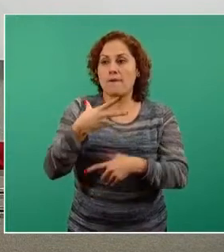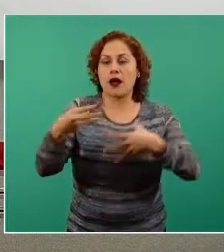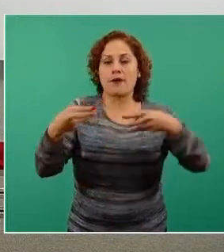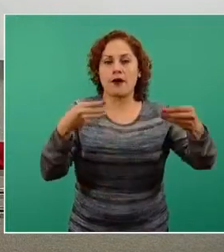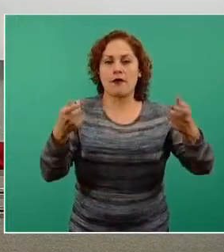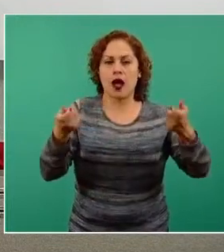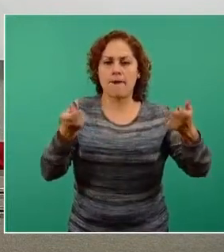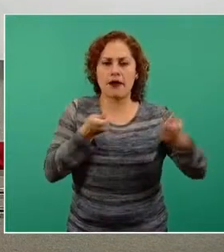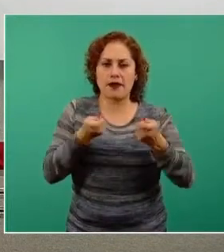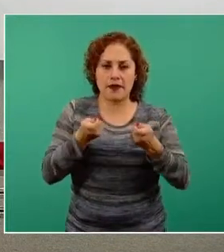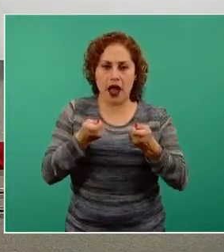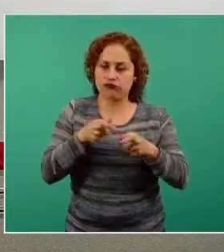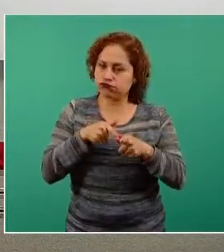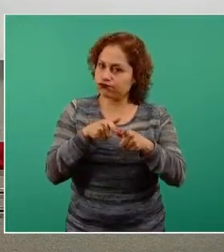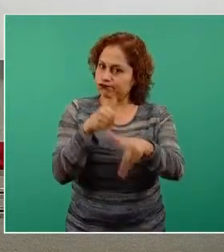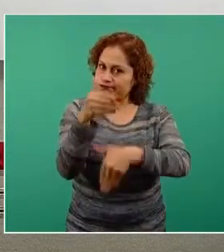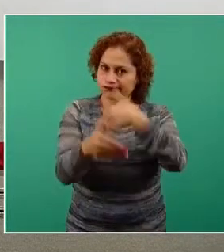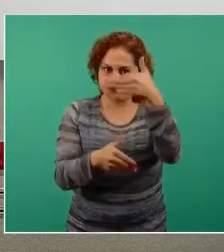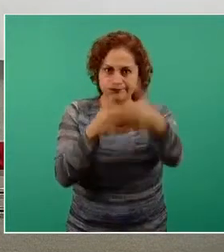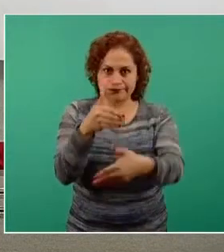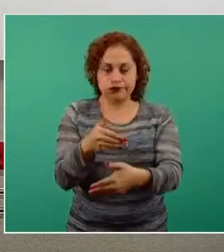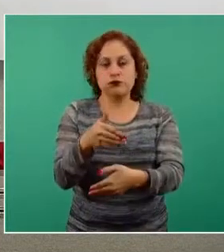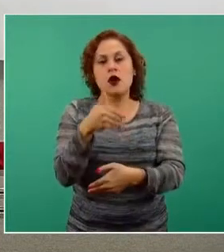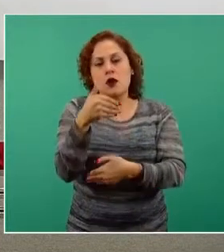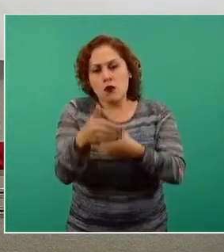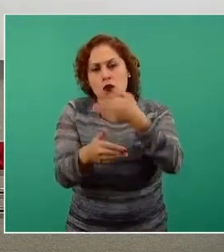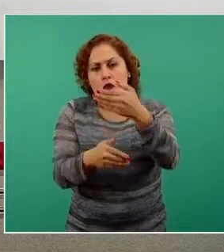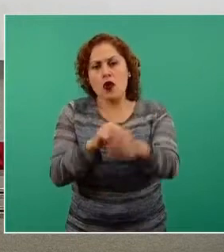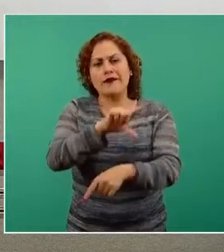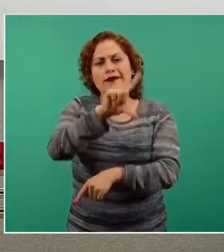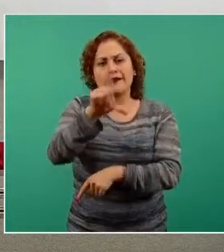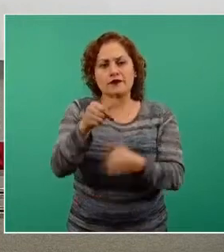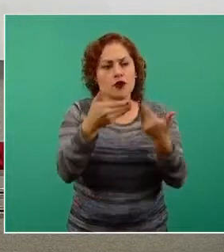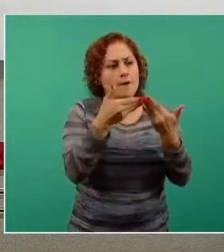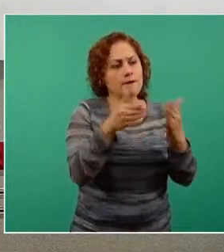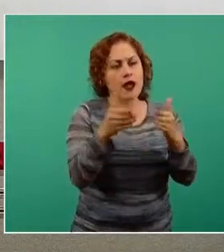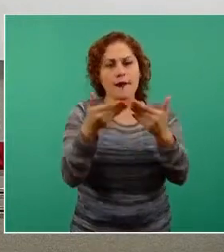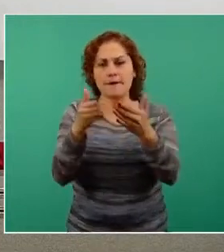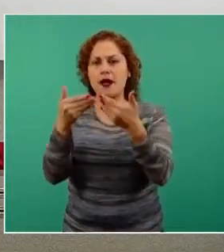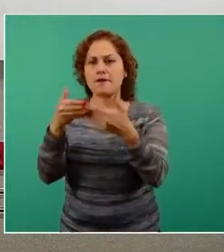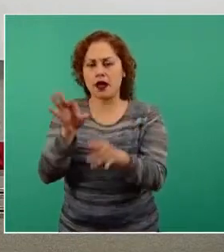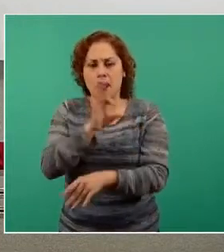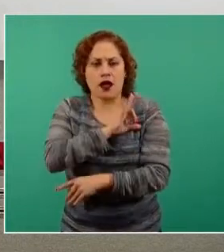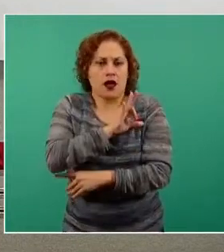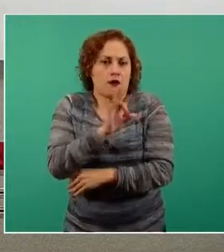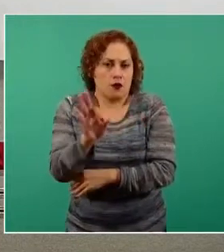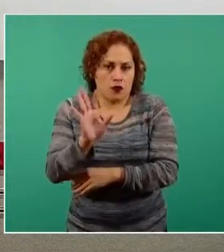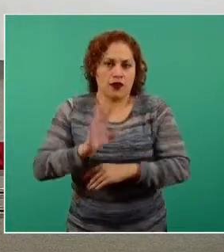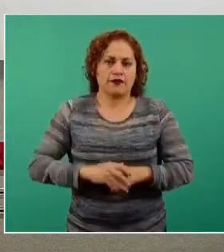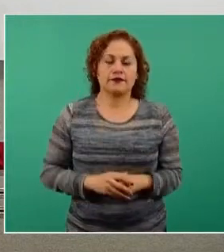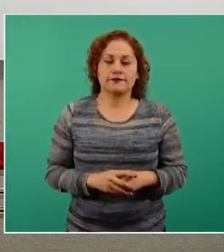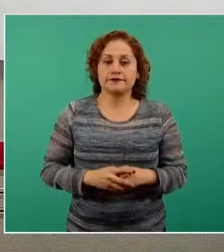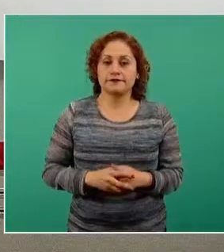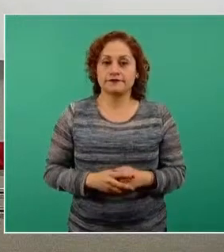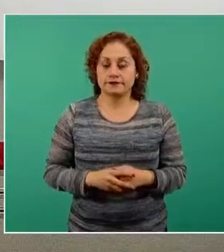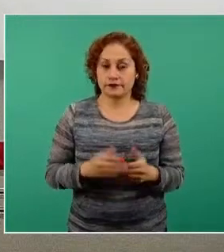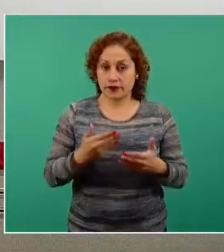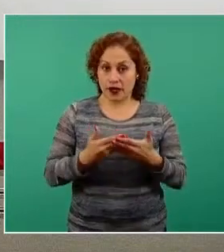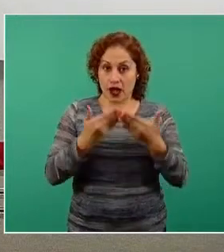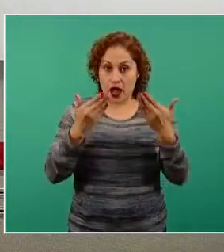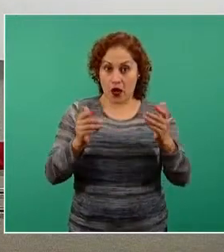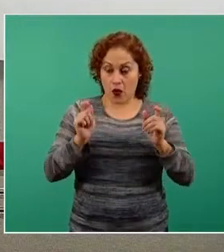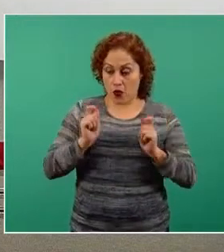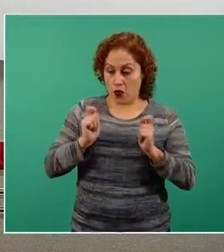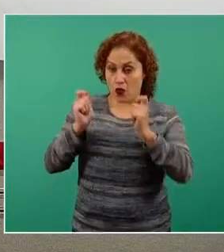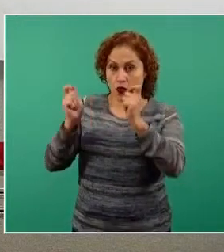medidas, vamos a ir avanzando en la lucha contra la COVID-19. A continuación, pasaré el uso